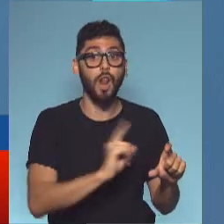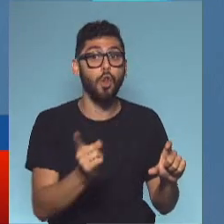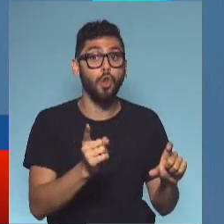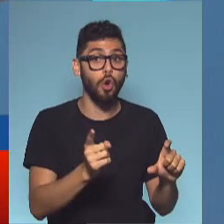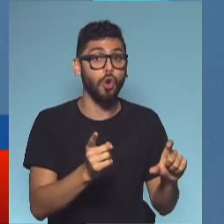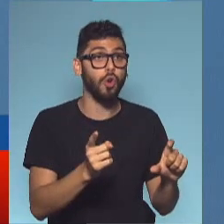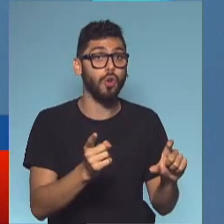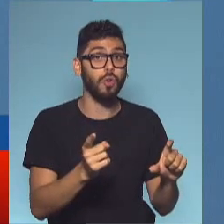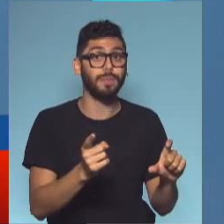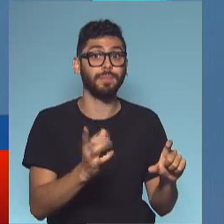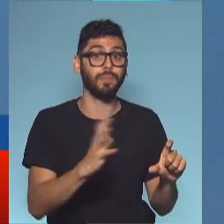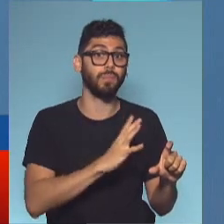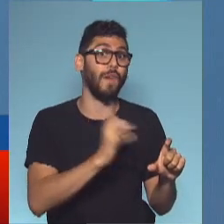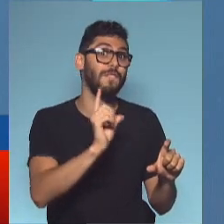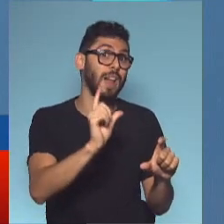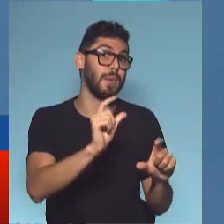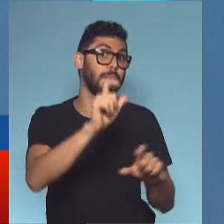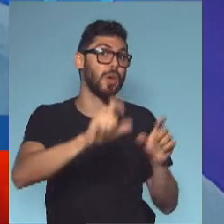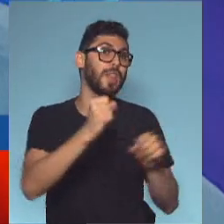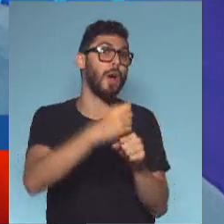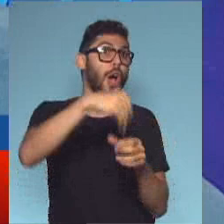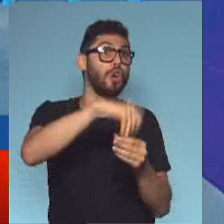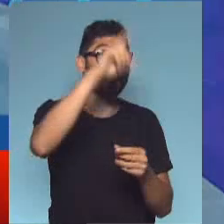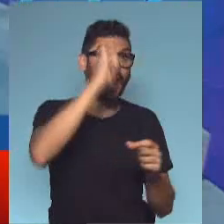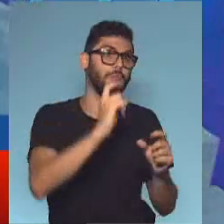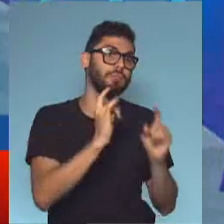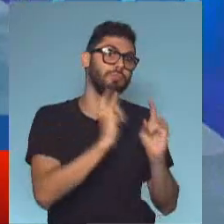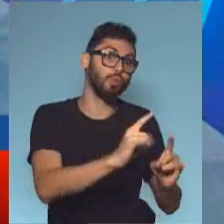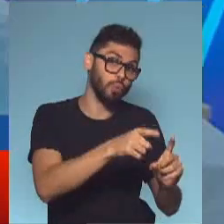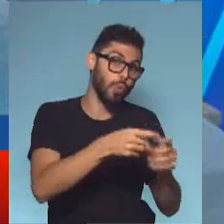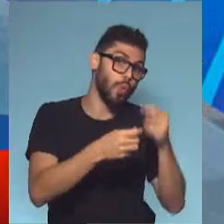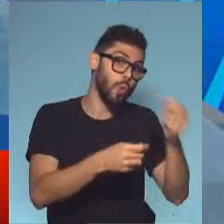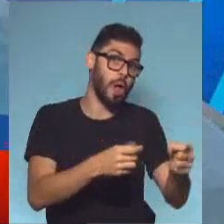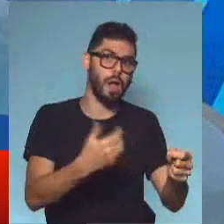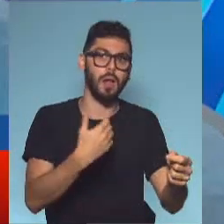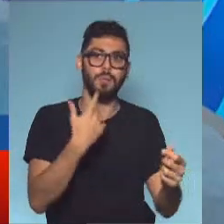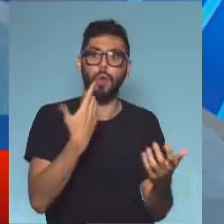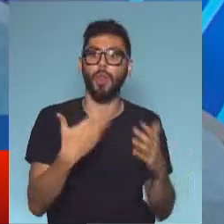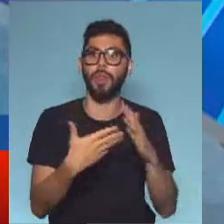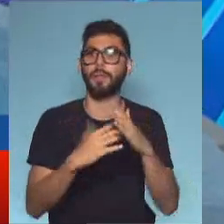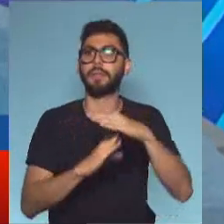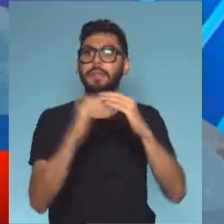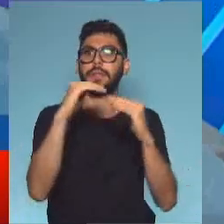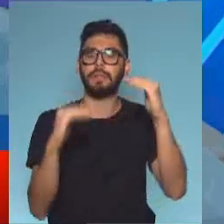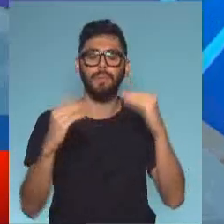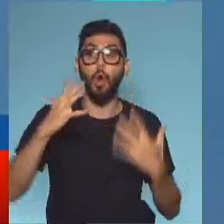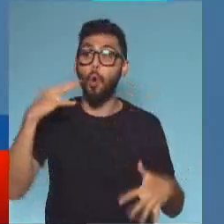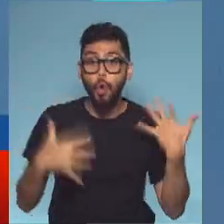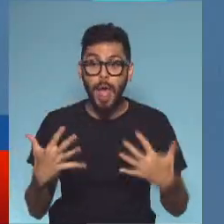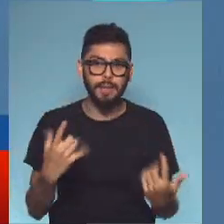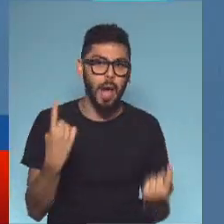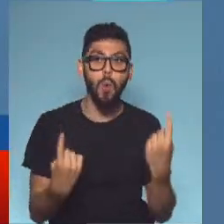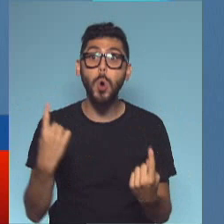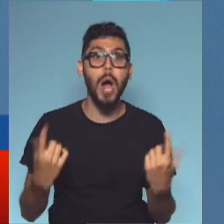y como todavía restaba personal de la salud, fueron a parar ahí, muy difícil entrar en esa prioridad. Cuando la urgencia es urgencia, uh-huh. ¿Cómo determinas